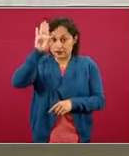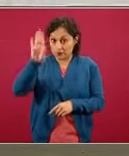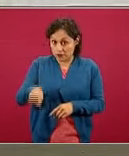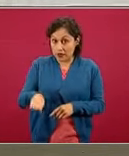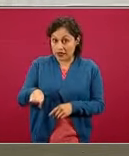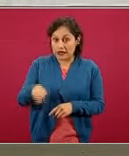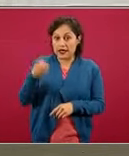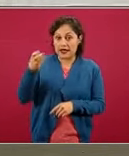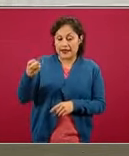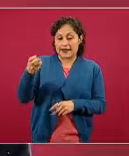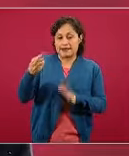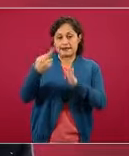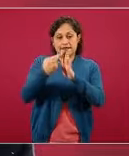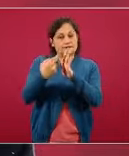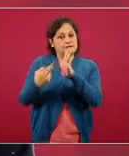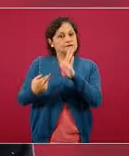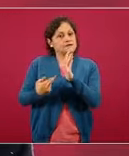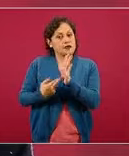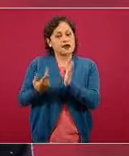normado también en los procedimientos